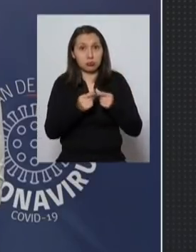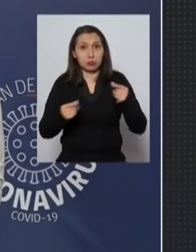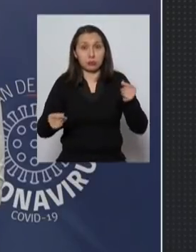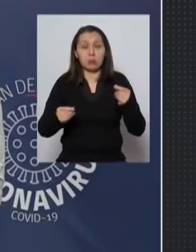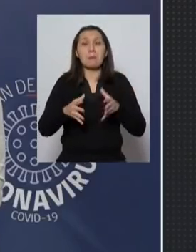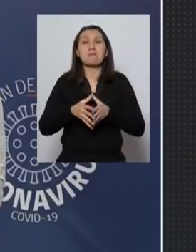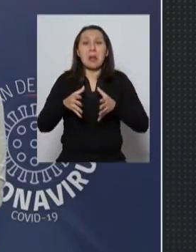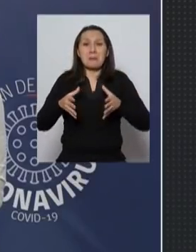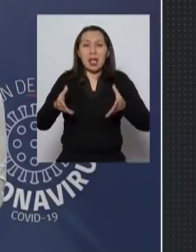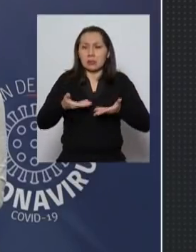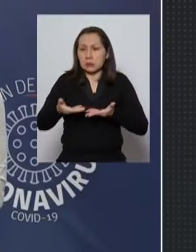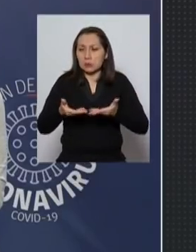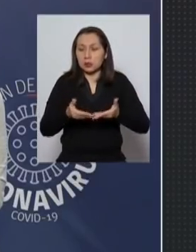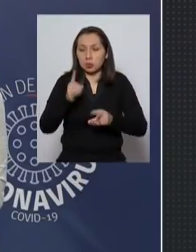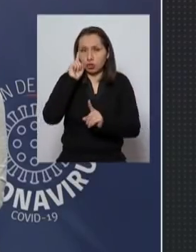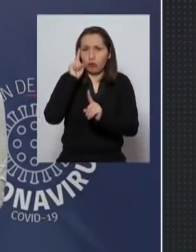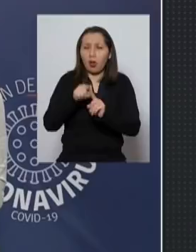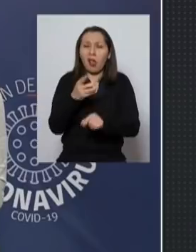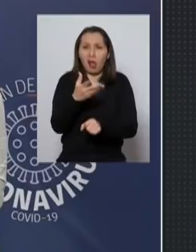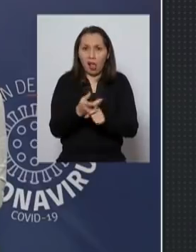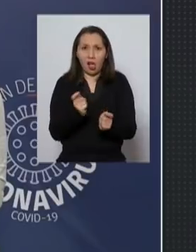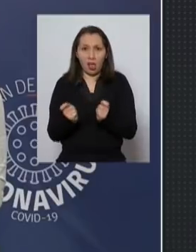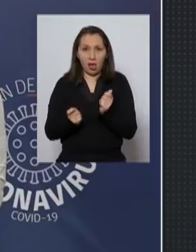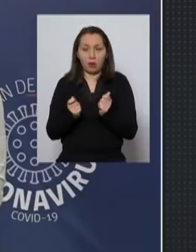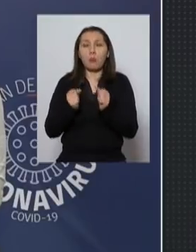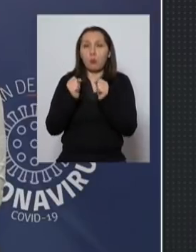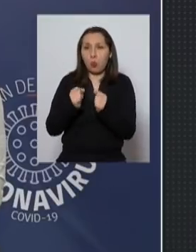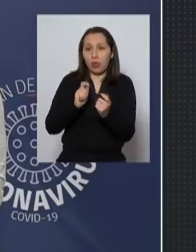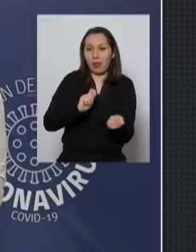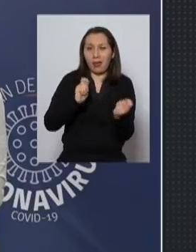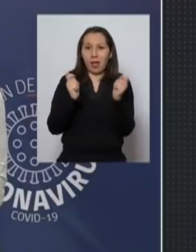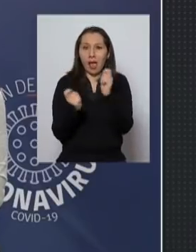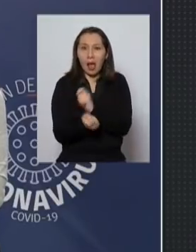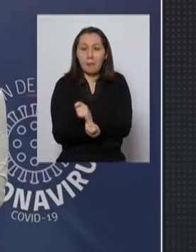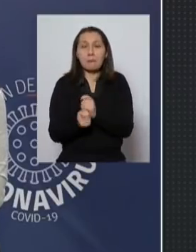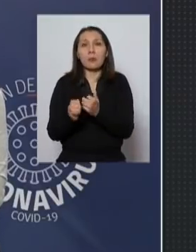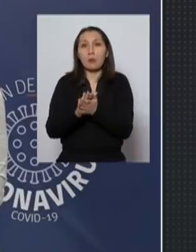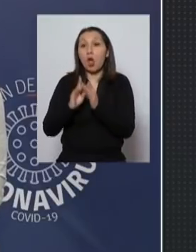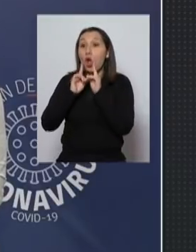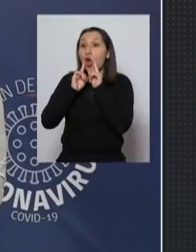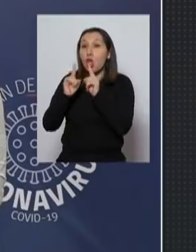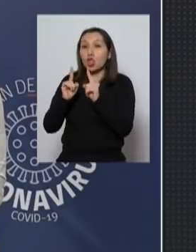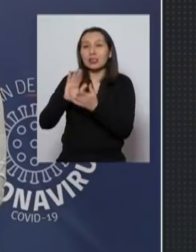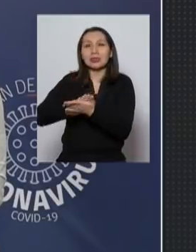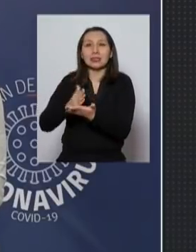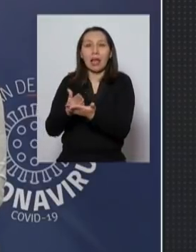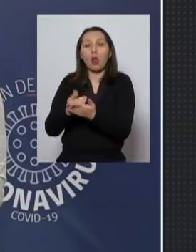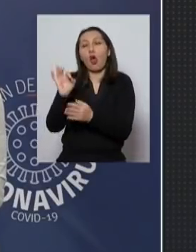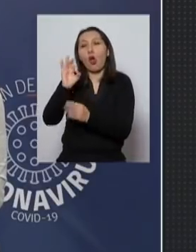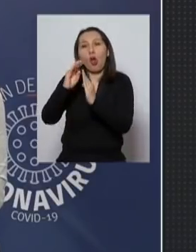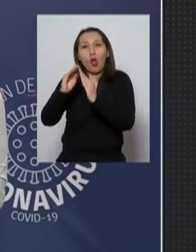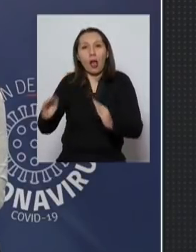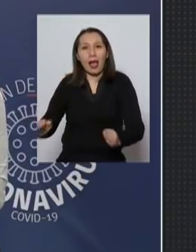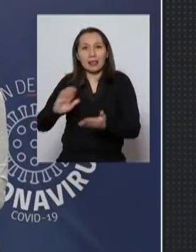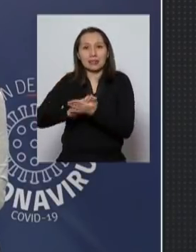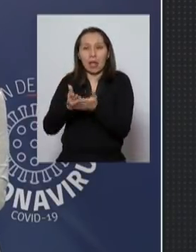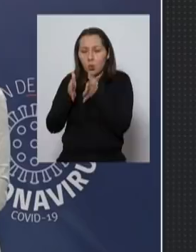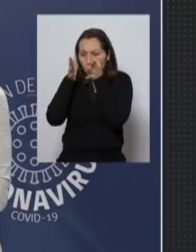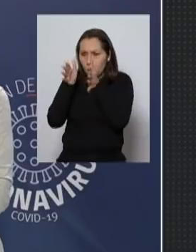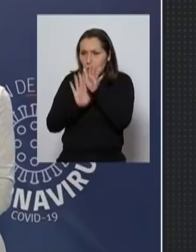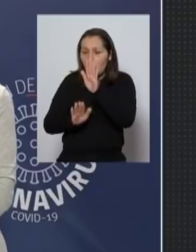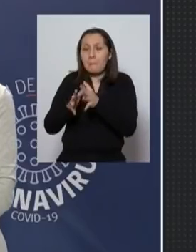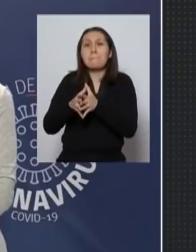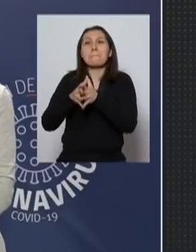y ese es el objetivo y tenemos los recursos para convertir en hostales sanitarios, residencias sanitarias, el